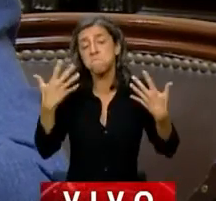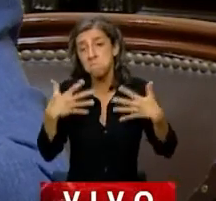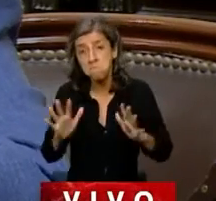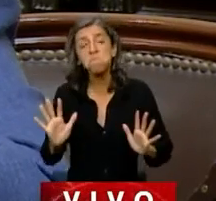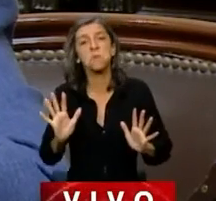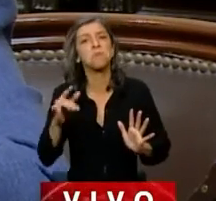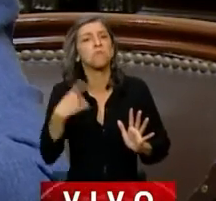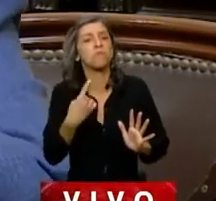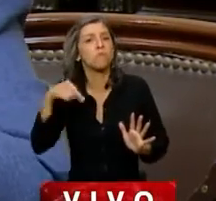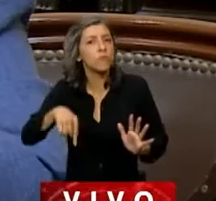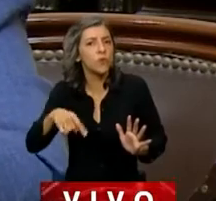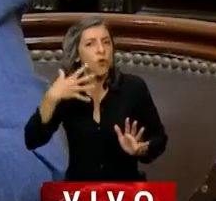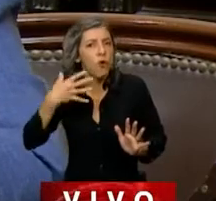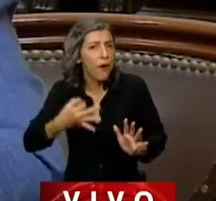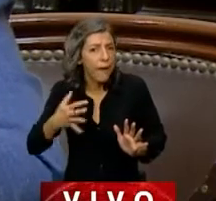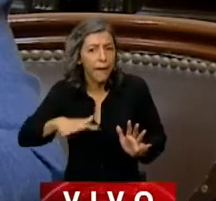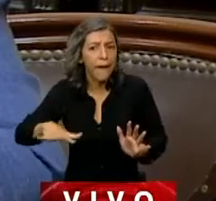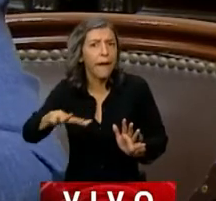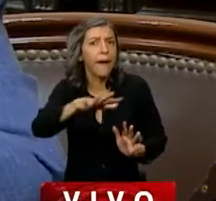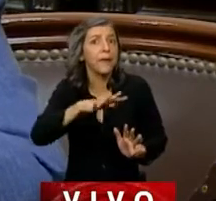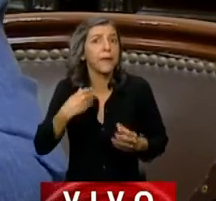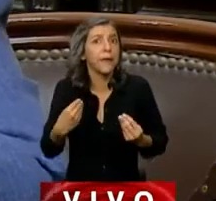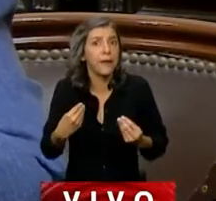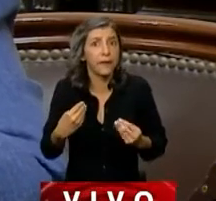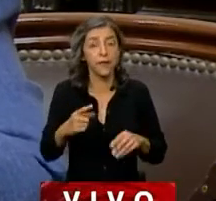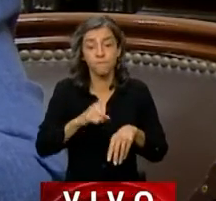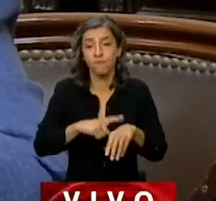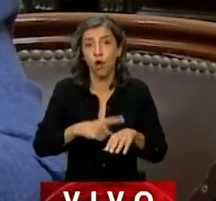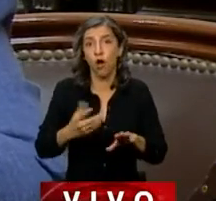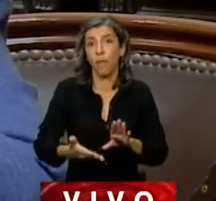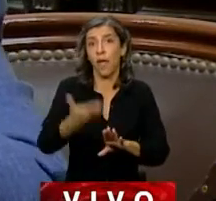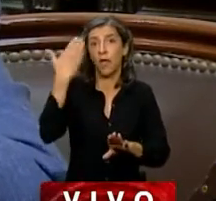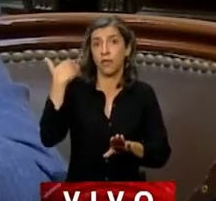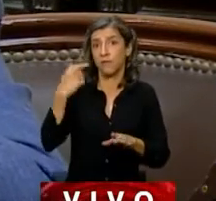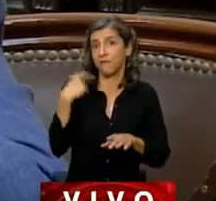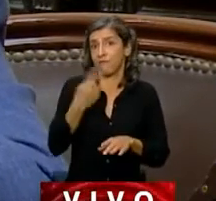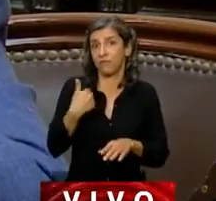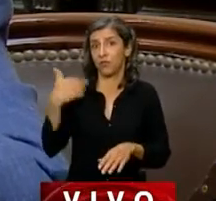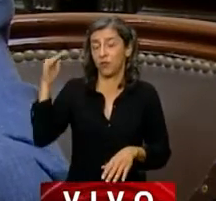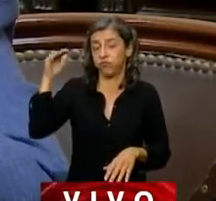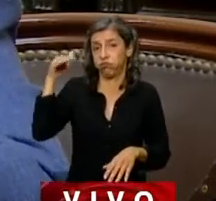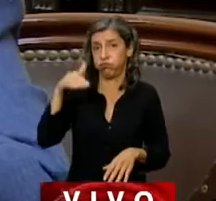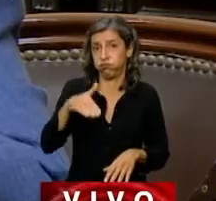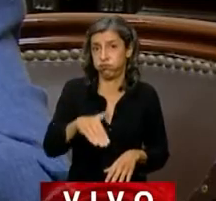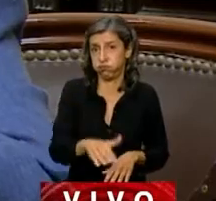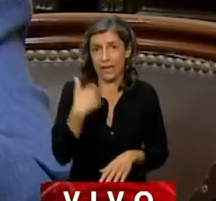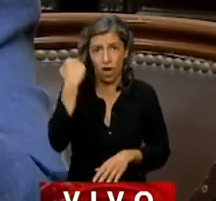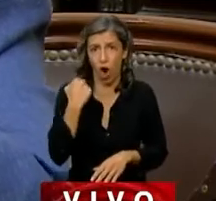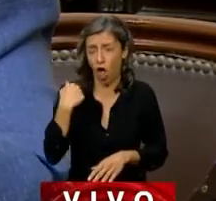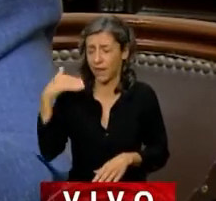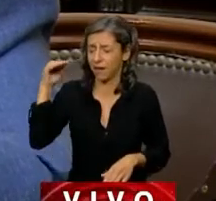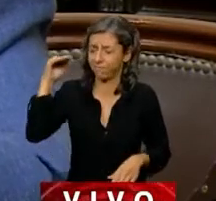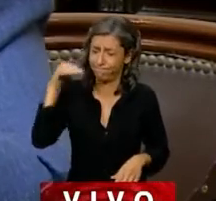actualidad es que veníamos en un periodo lamentablemente de caída libre desde el punto de vista económico,